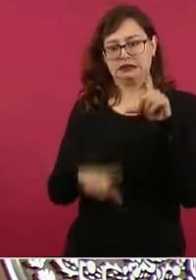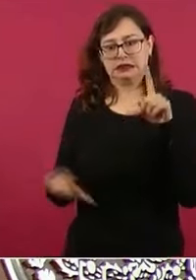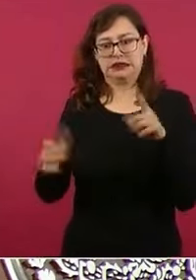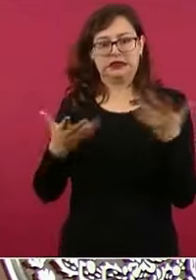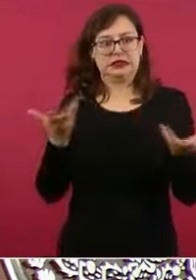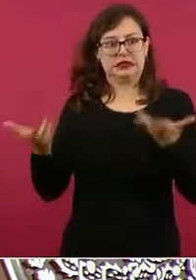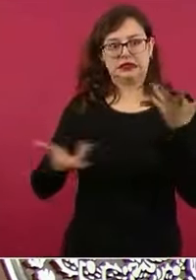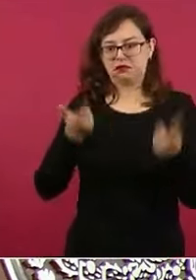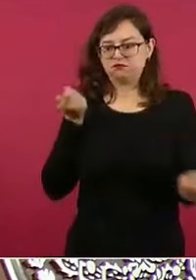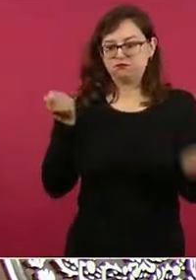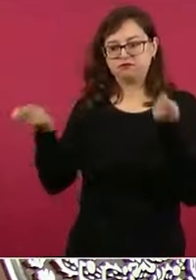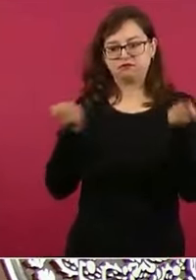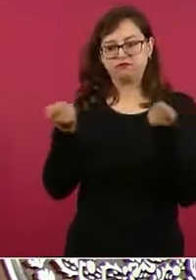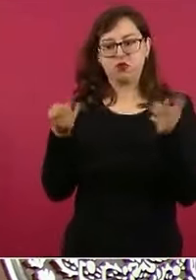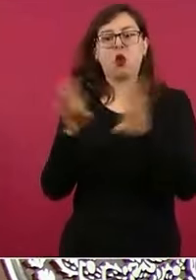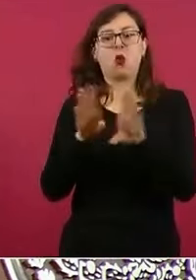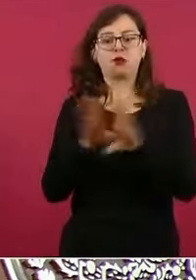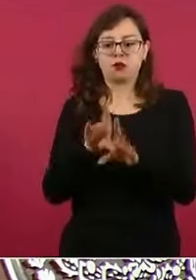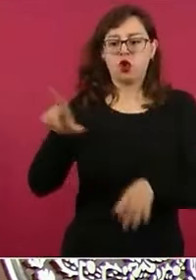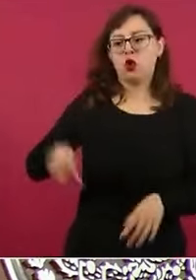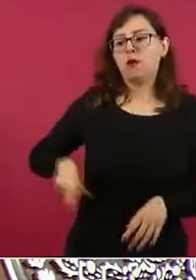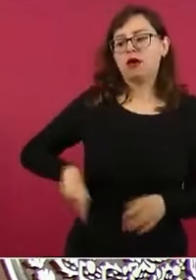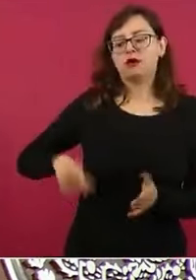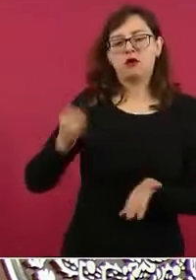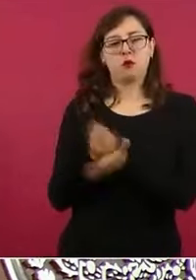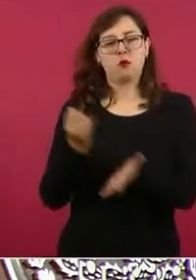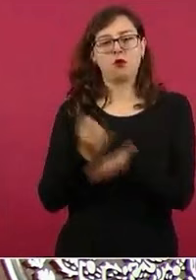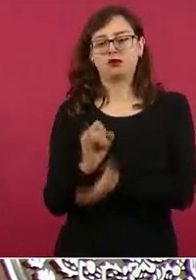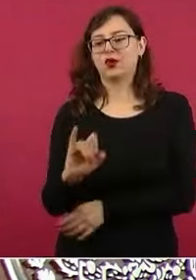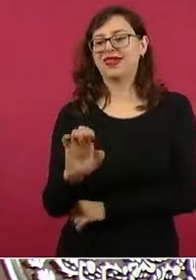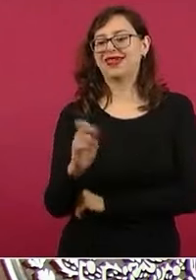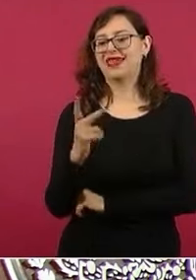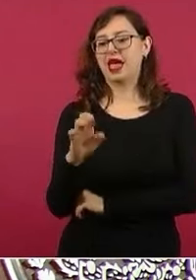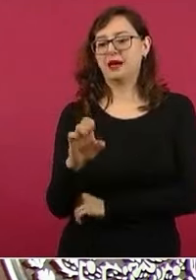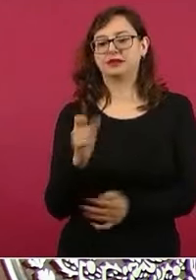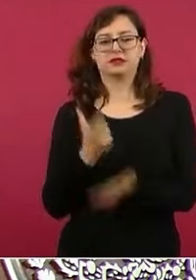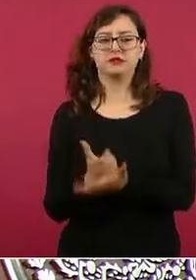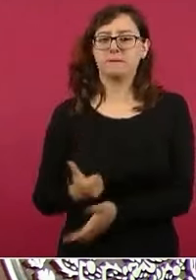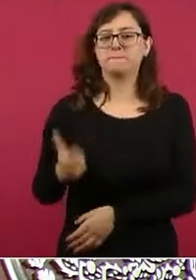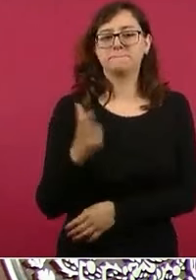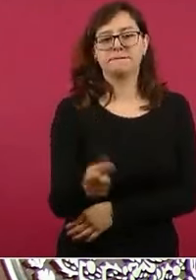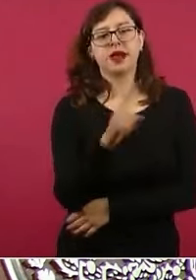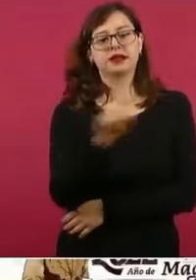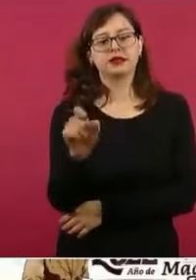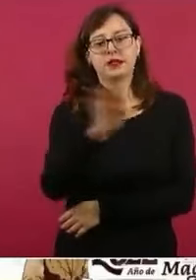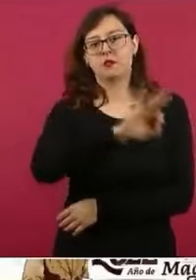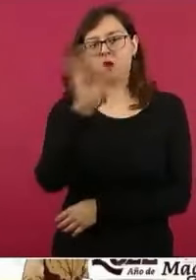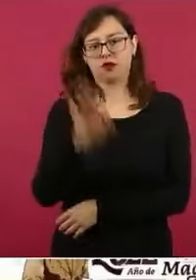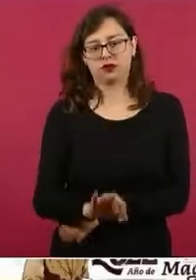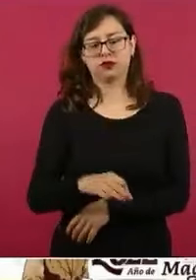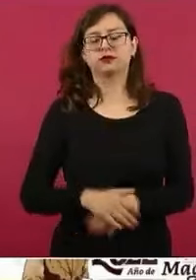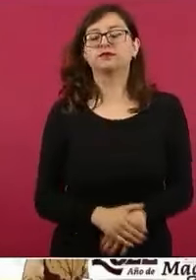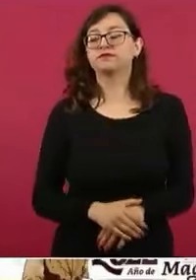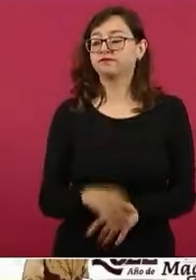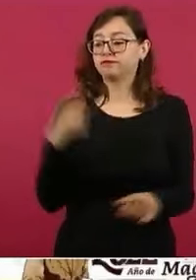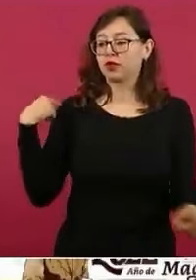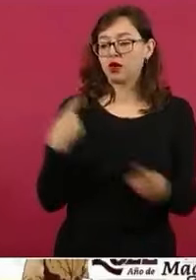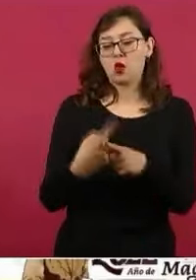de combustible. ¿Cuáles fueron las tres marcas que dieron más caro la semana pasada en los promedios nacionales?